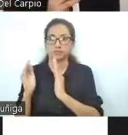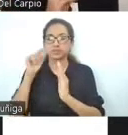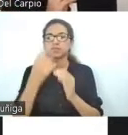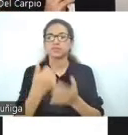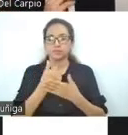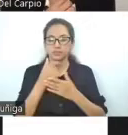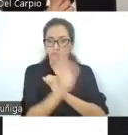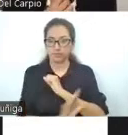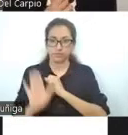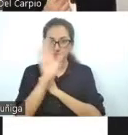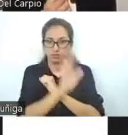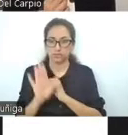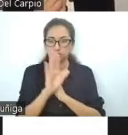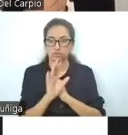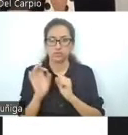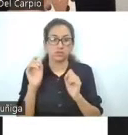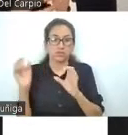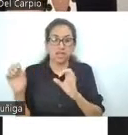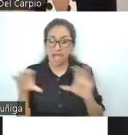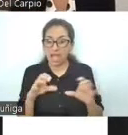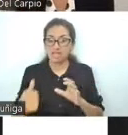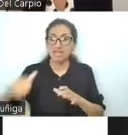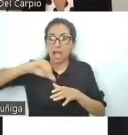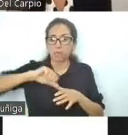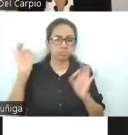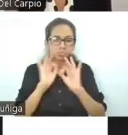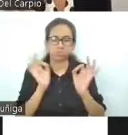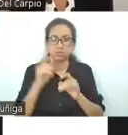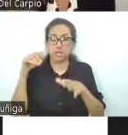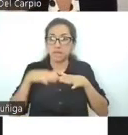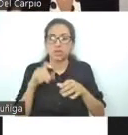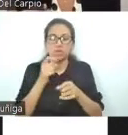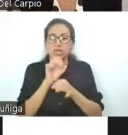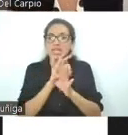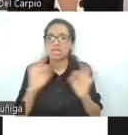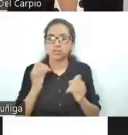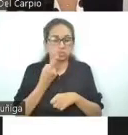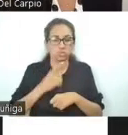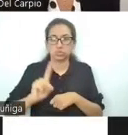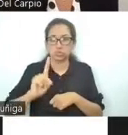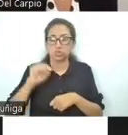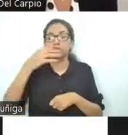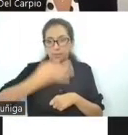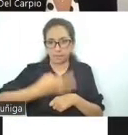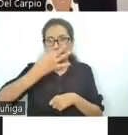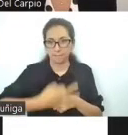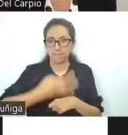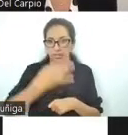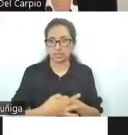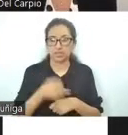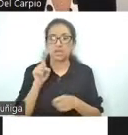protege sin necesidad de hacerle nada, ni siquiera de echarle agua. La vagina se limpia sola, eso es verdad. Produce además